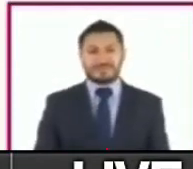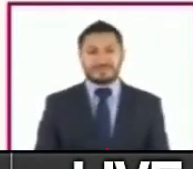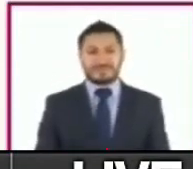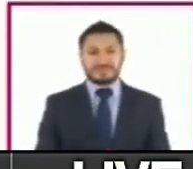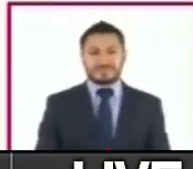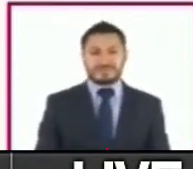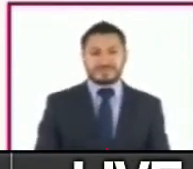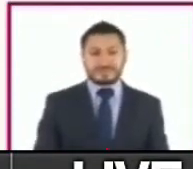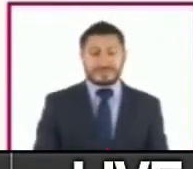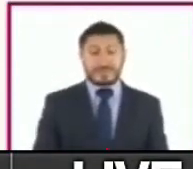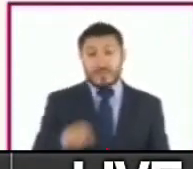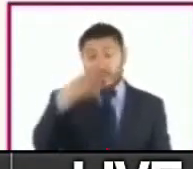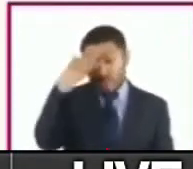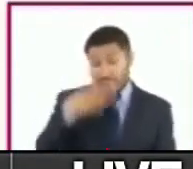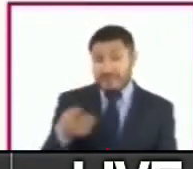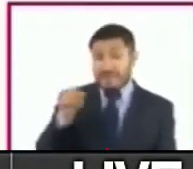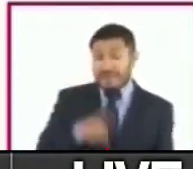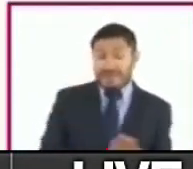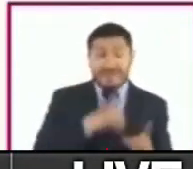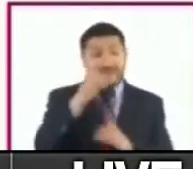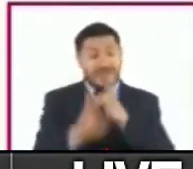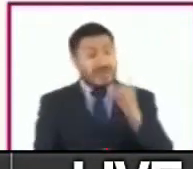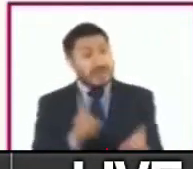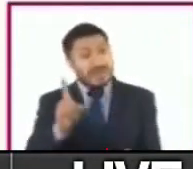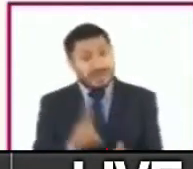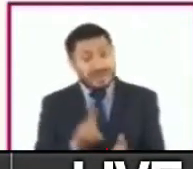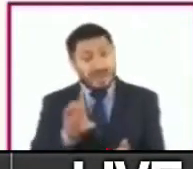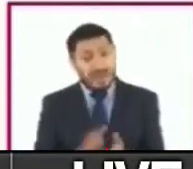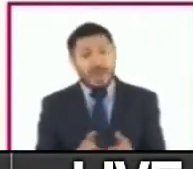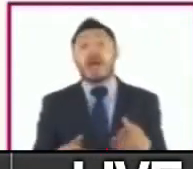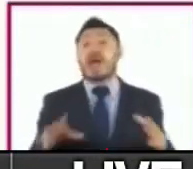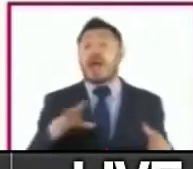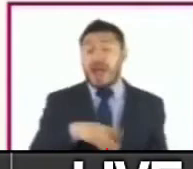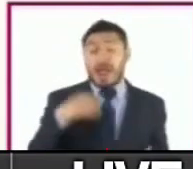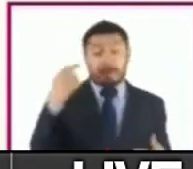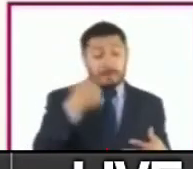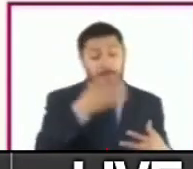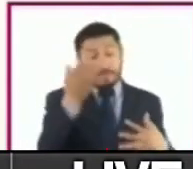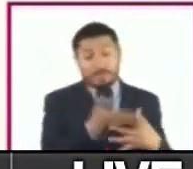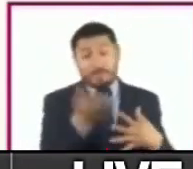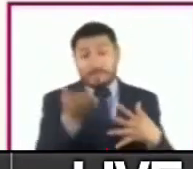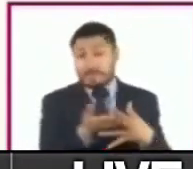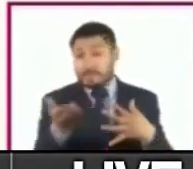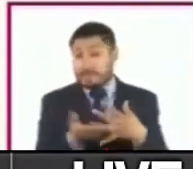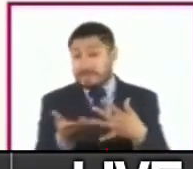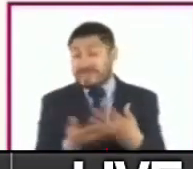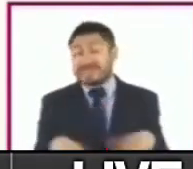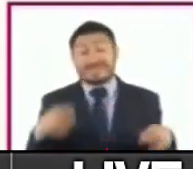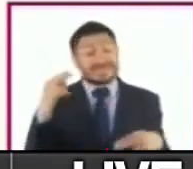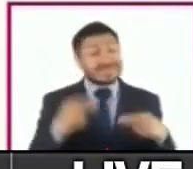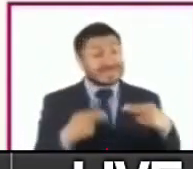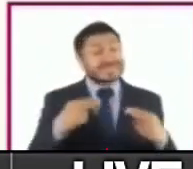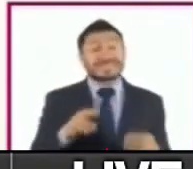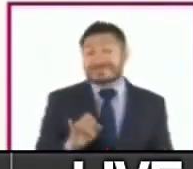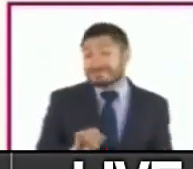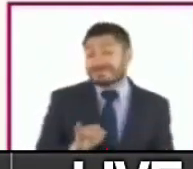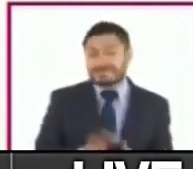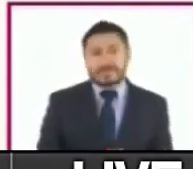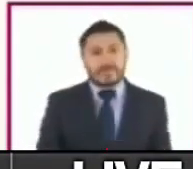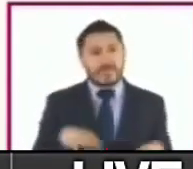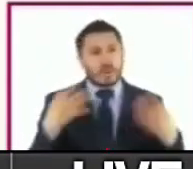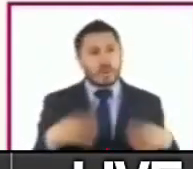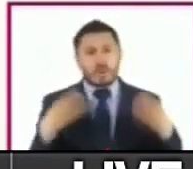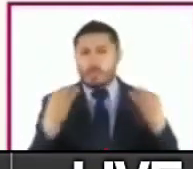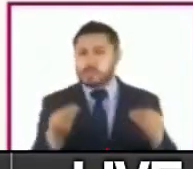¿Sabías que en el deporte paralímpico hay clasificaciones? El deporte paralímpico abarca infinidad